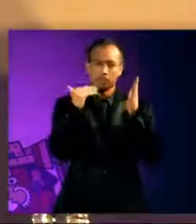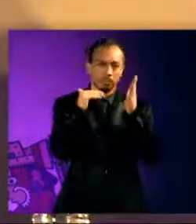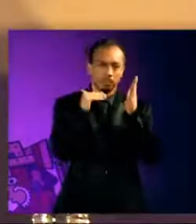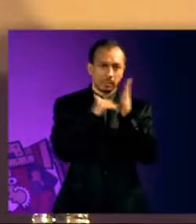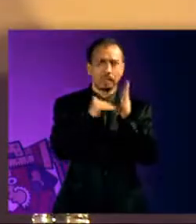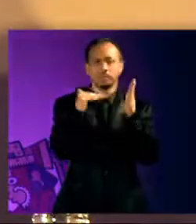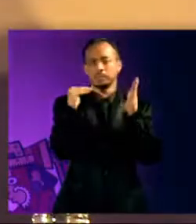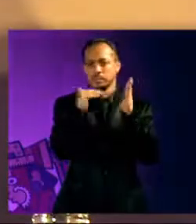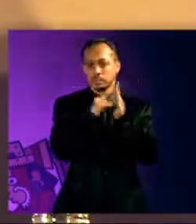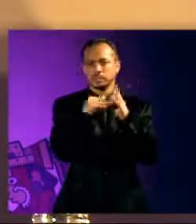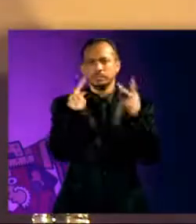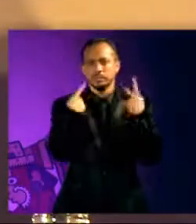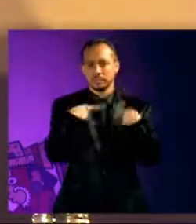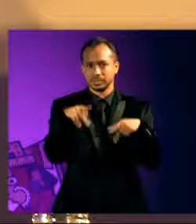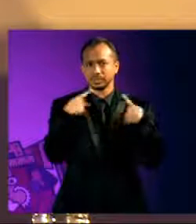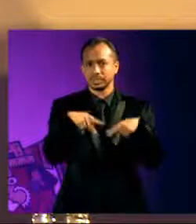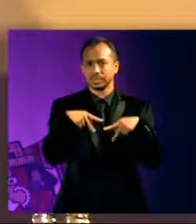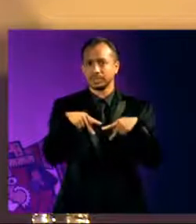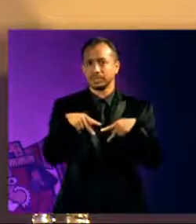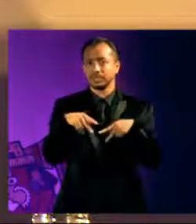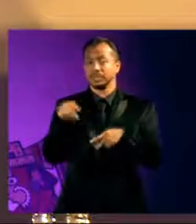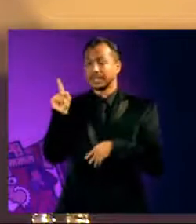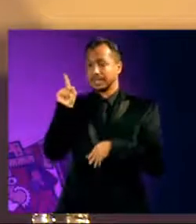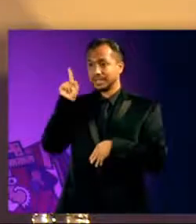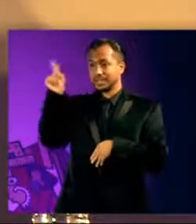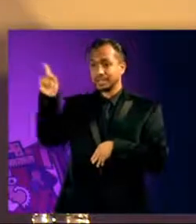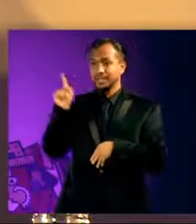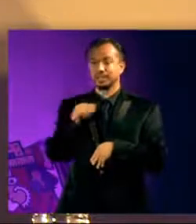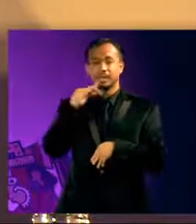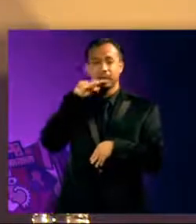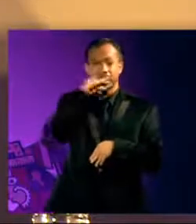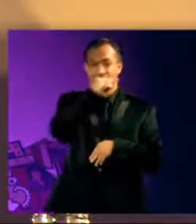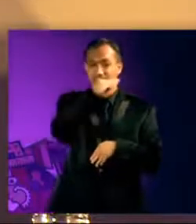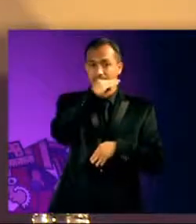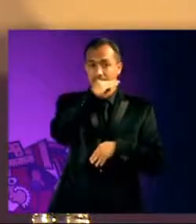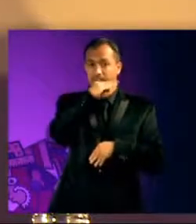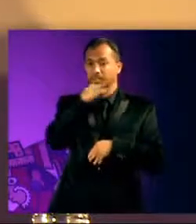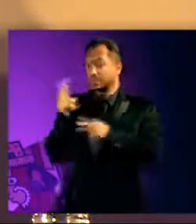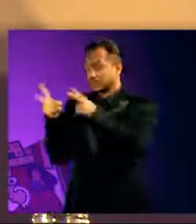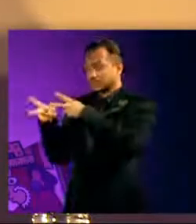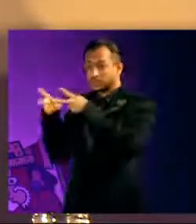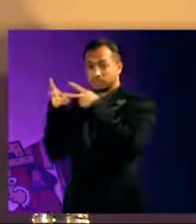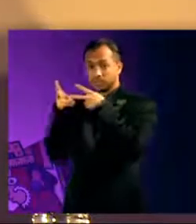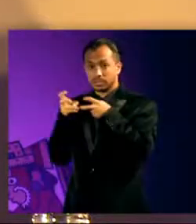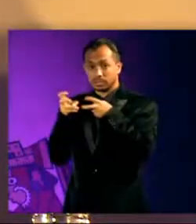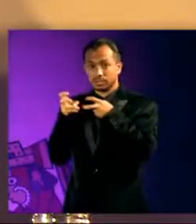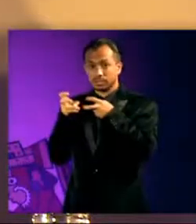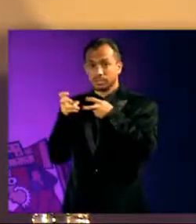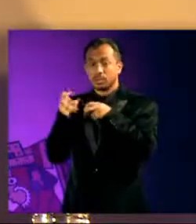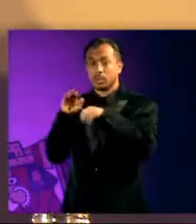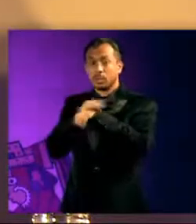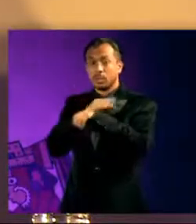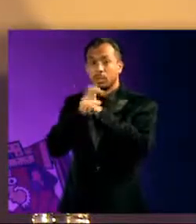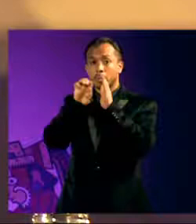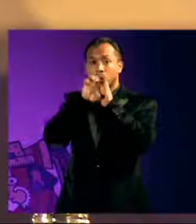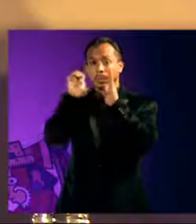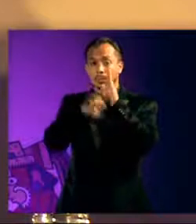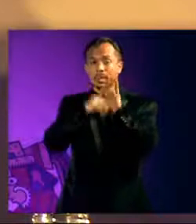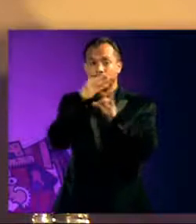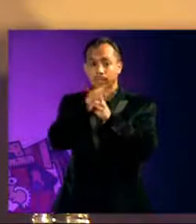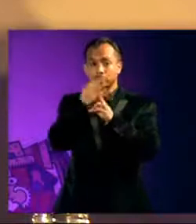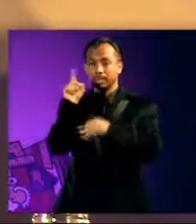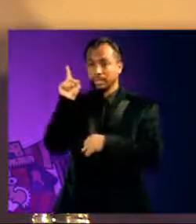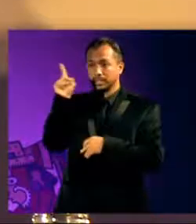saqueo de los bienes de áfrica por ejemplo ahorita está todo el asunto del congo que al que